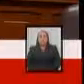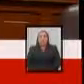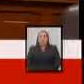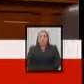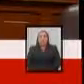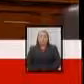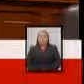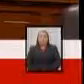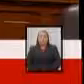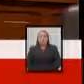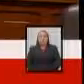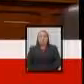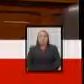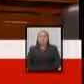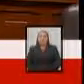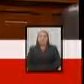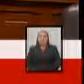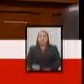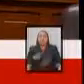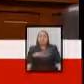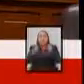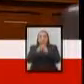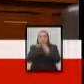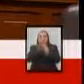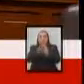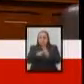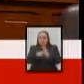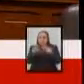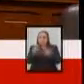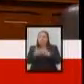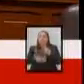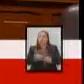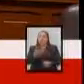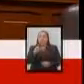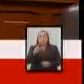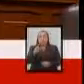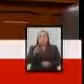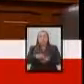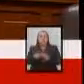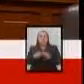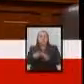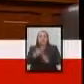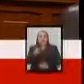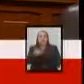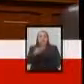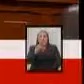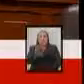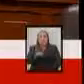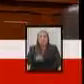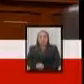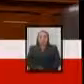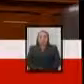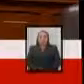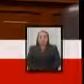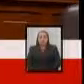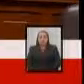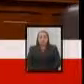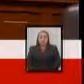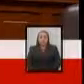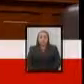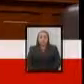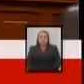complementarias y reglamentarias que viabilicen el procedimiento de, acá va el